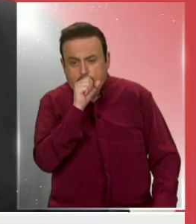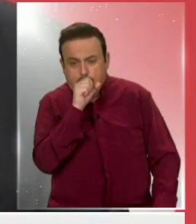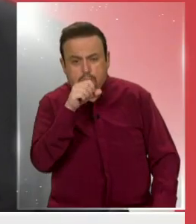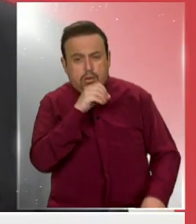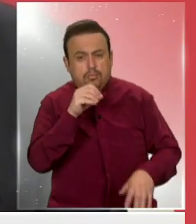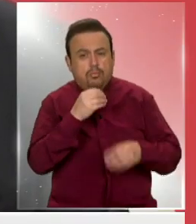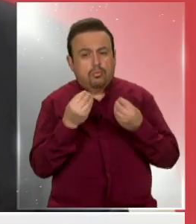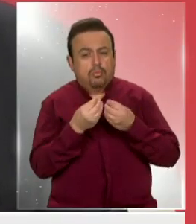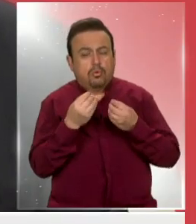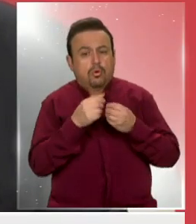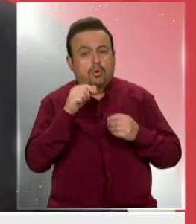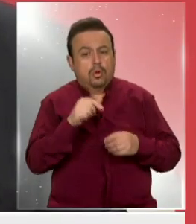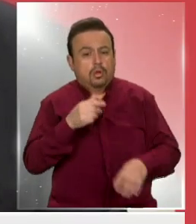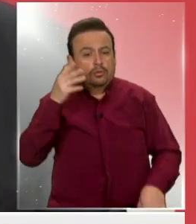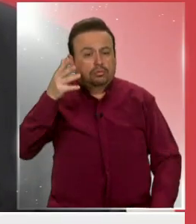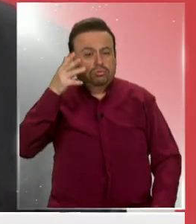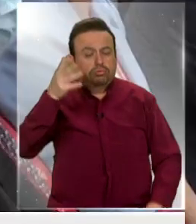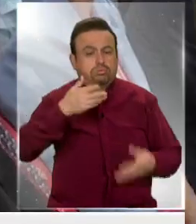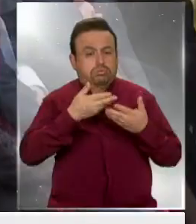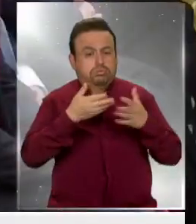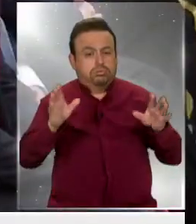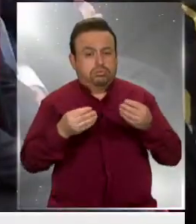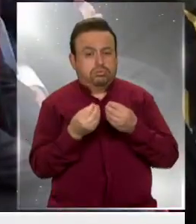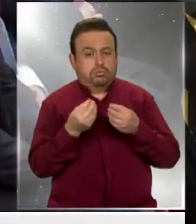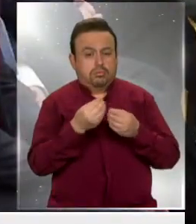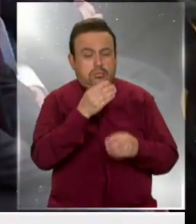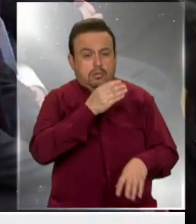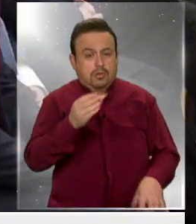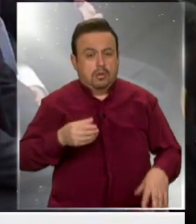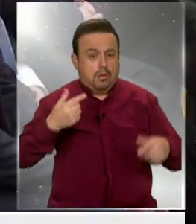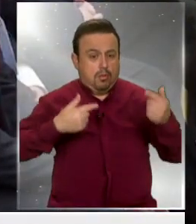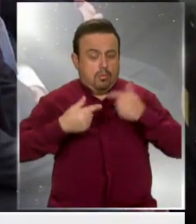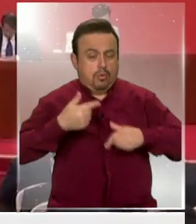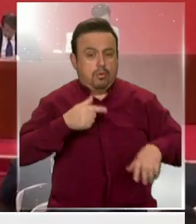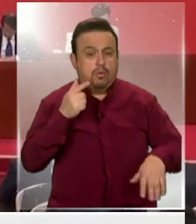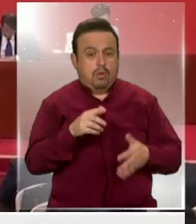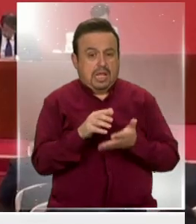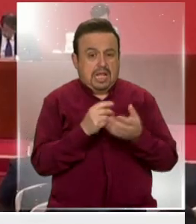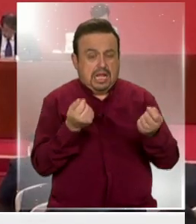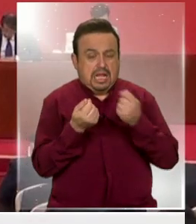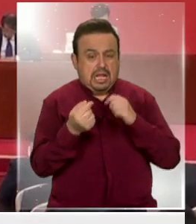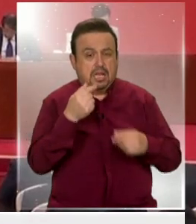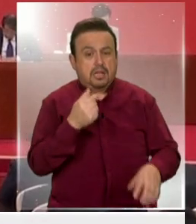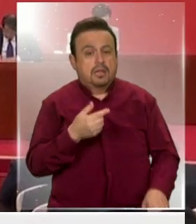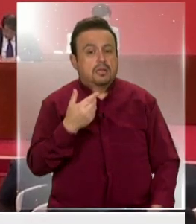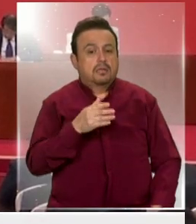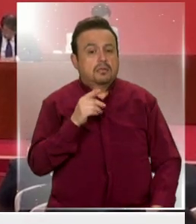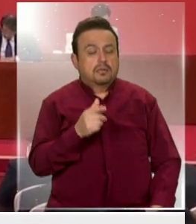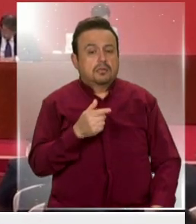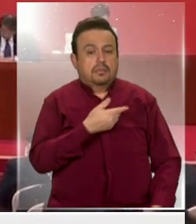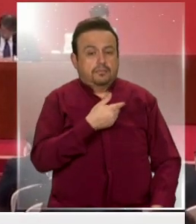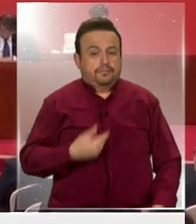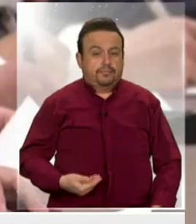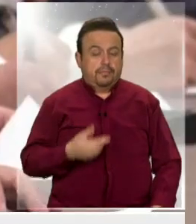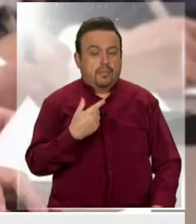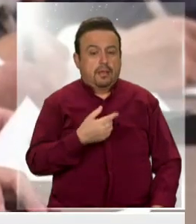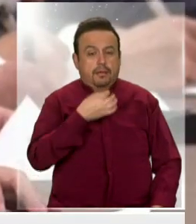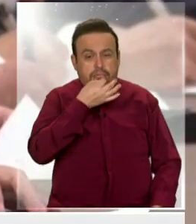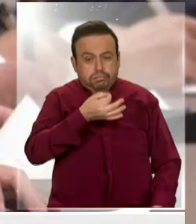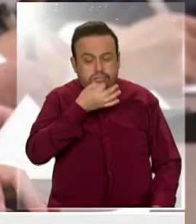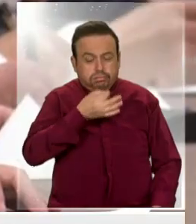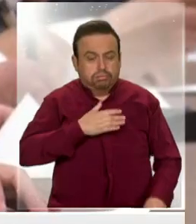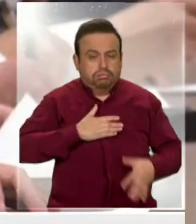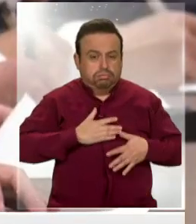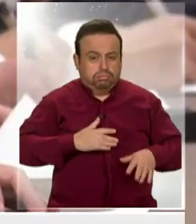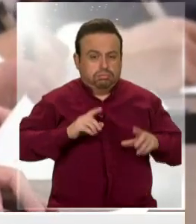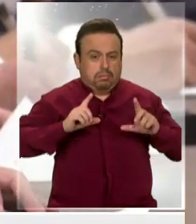varias ocasiones durante un discurso frente a más de un centenar de figuras políticas y económicas lo anterior luego que el mandatario hablará más lento